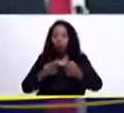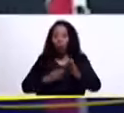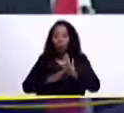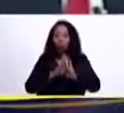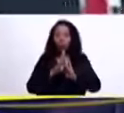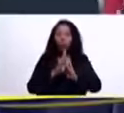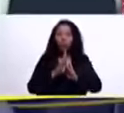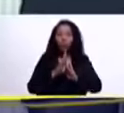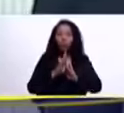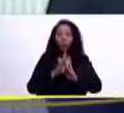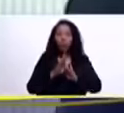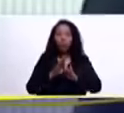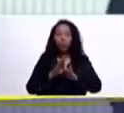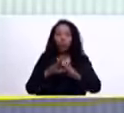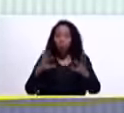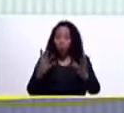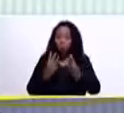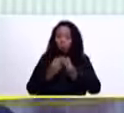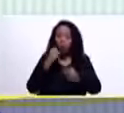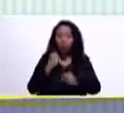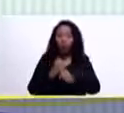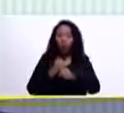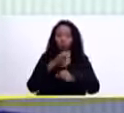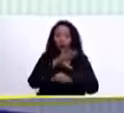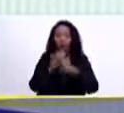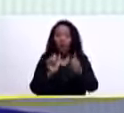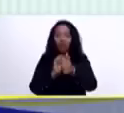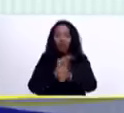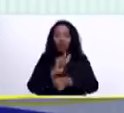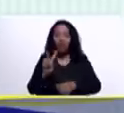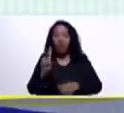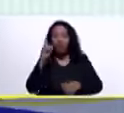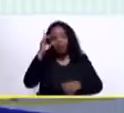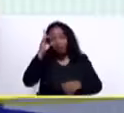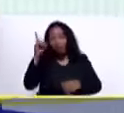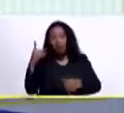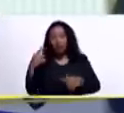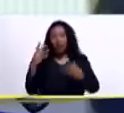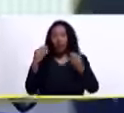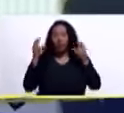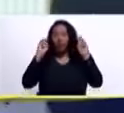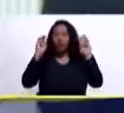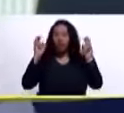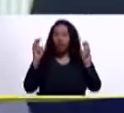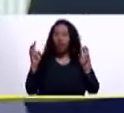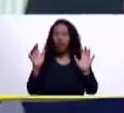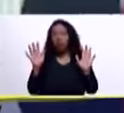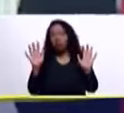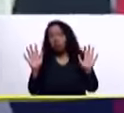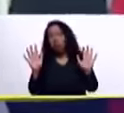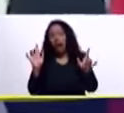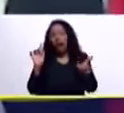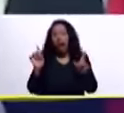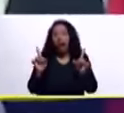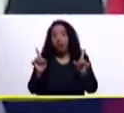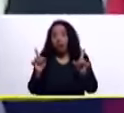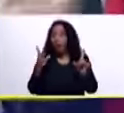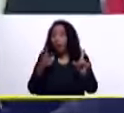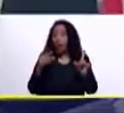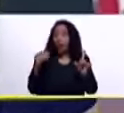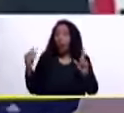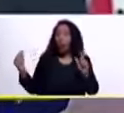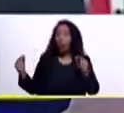vicepresidenta en el área económica, de muchas áreas que quizás nos hacen ser menos competitivos.